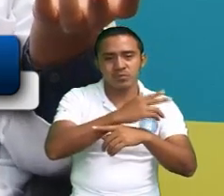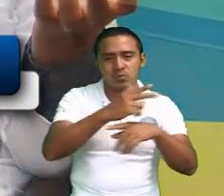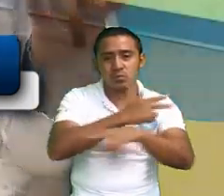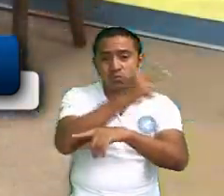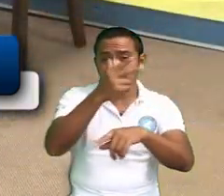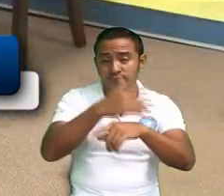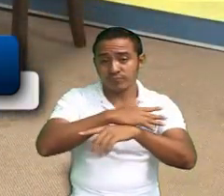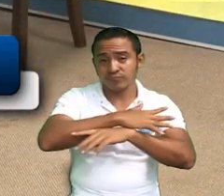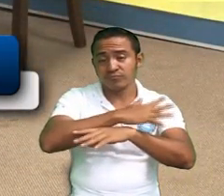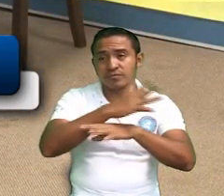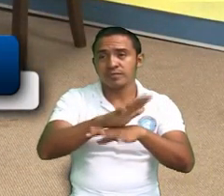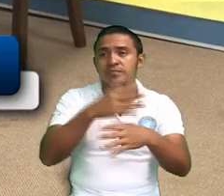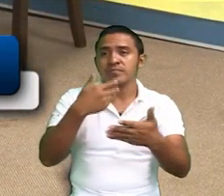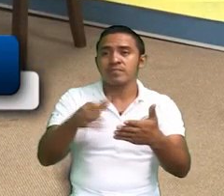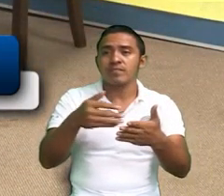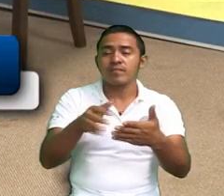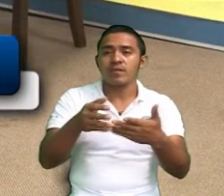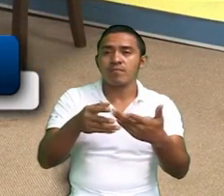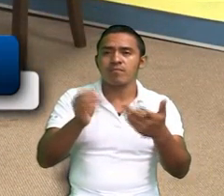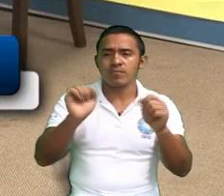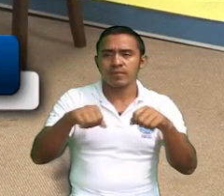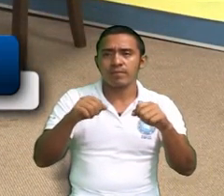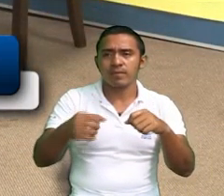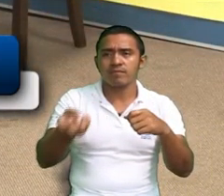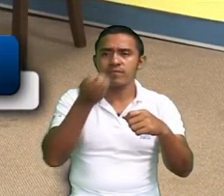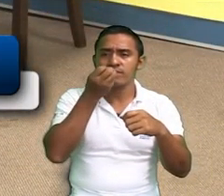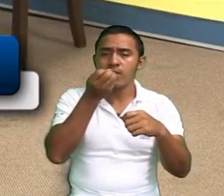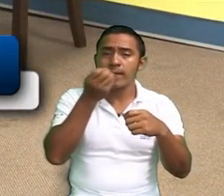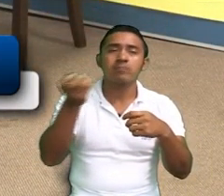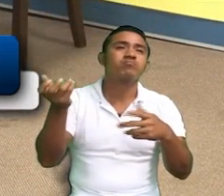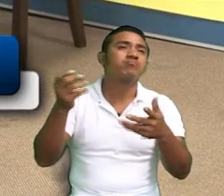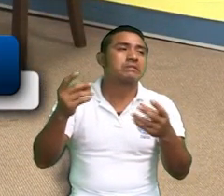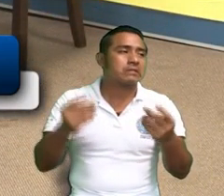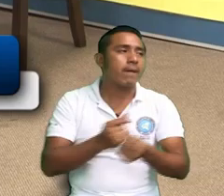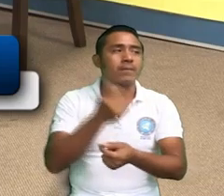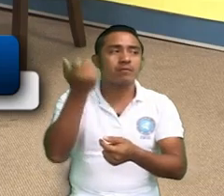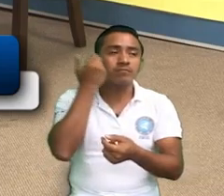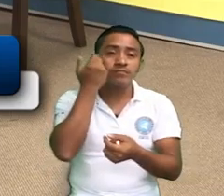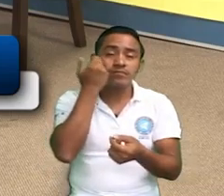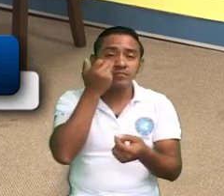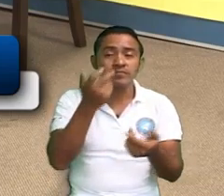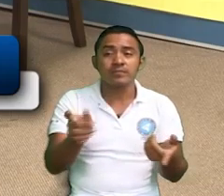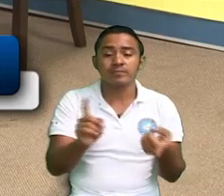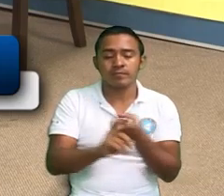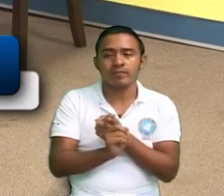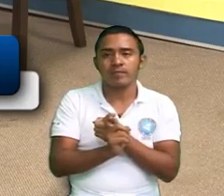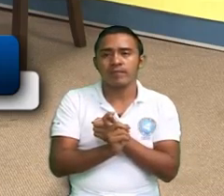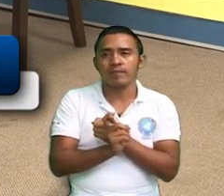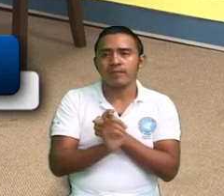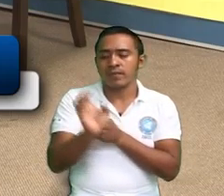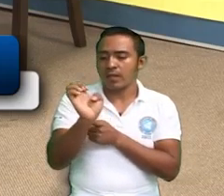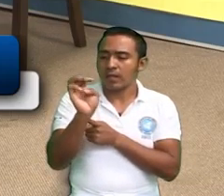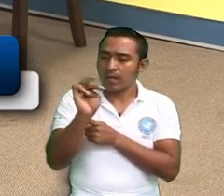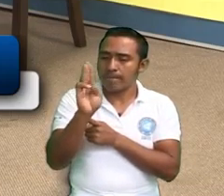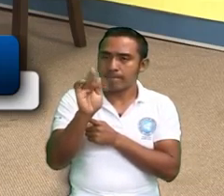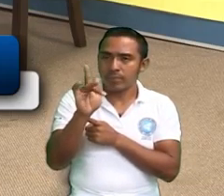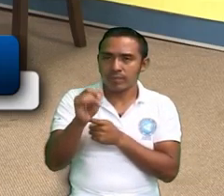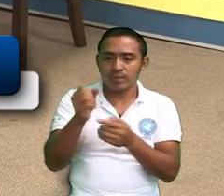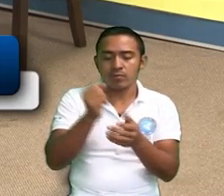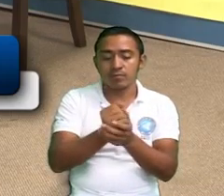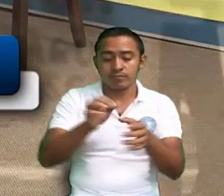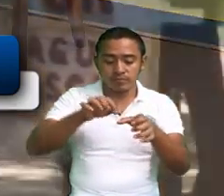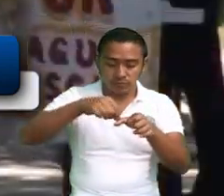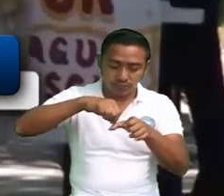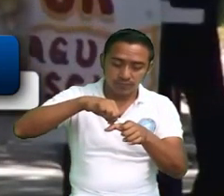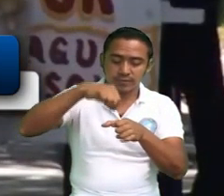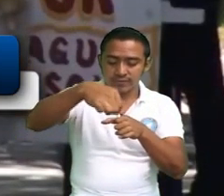alimentos son sensibles para que nos podamos contaminar o puedan estar contaminados? Los embutidos, los enlatados,